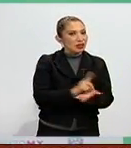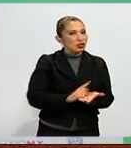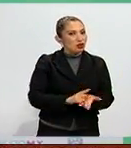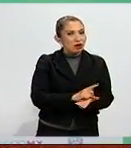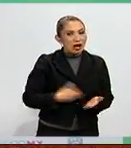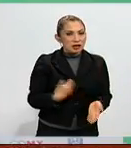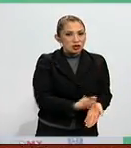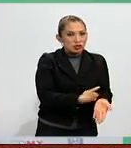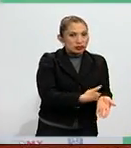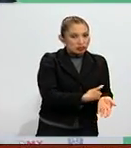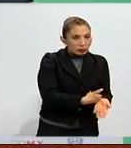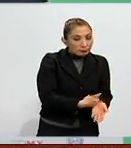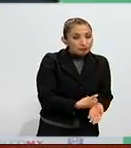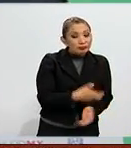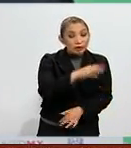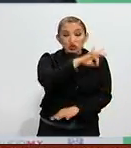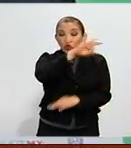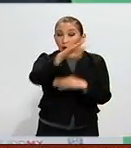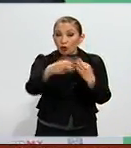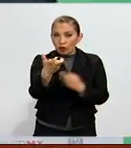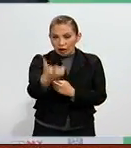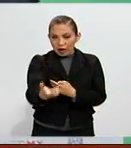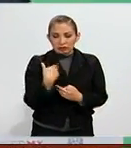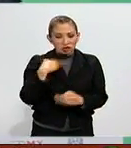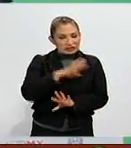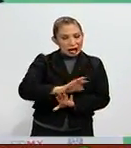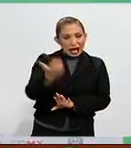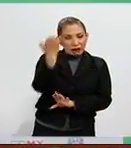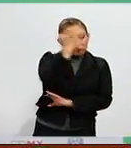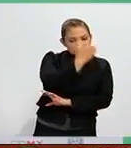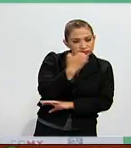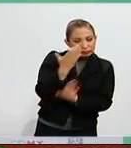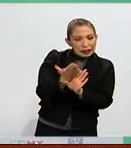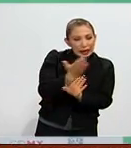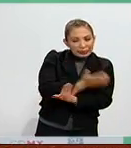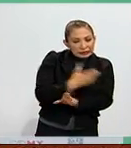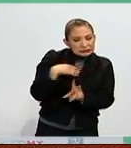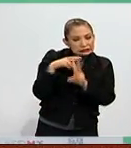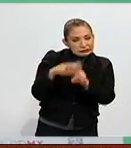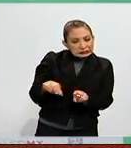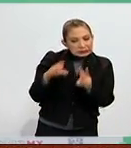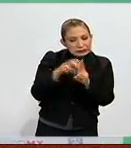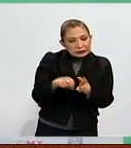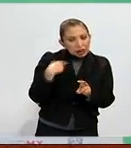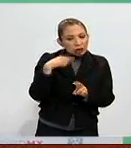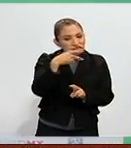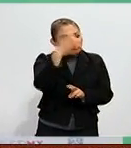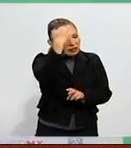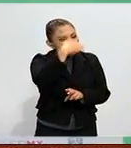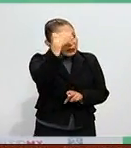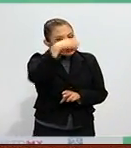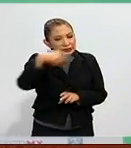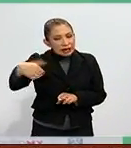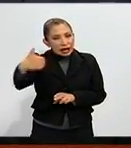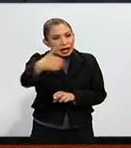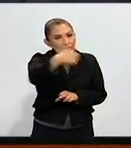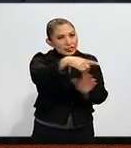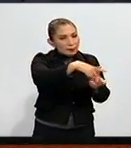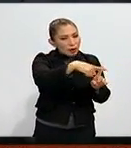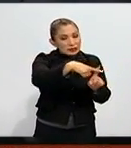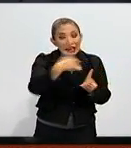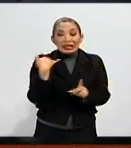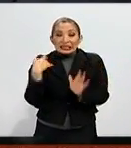ilegales. Todo lo anterior se ha analizado además a la luz de las experiencias positivas